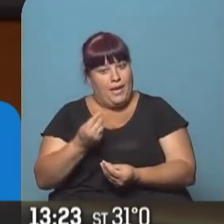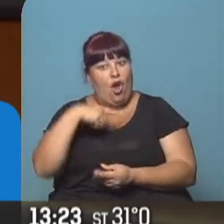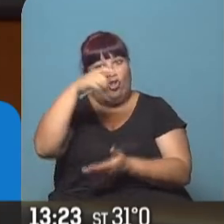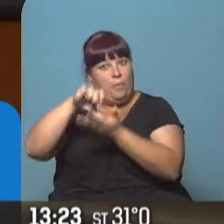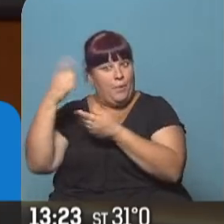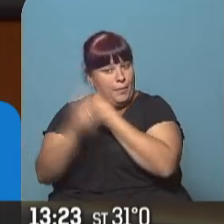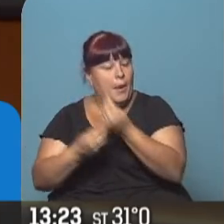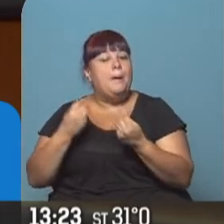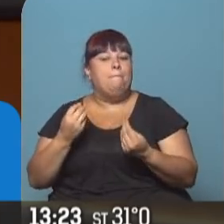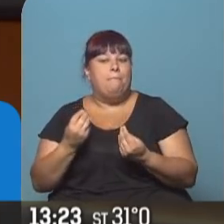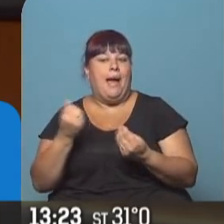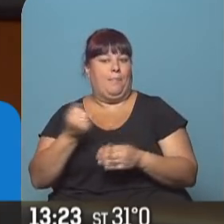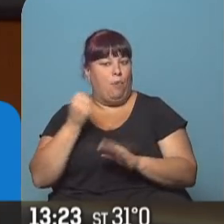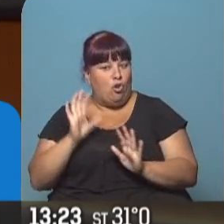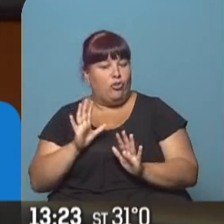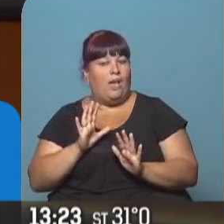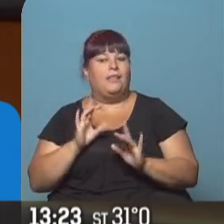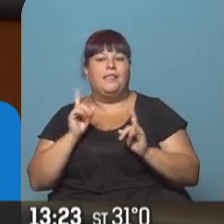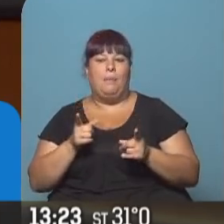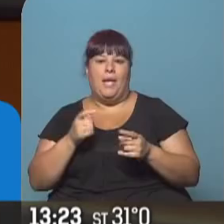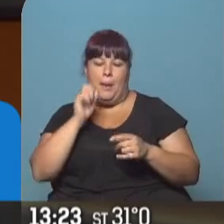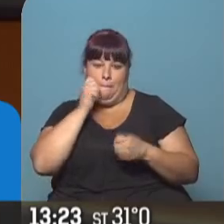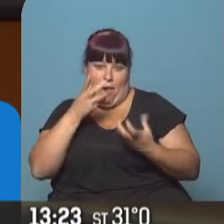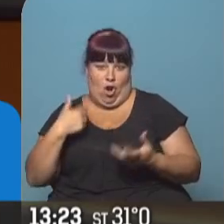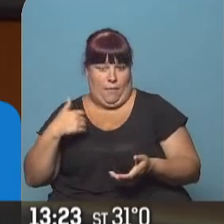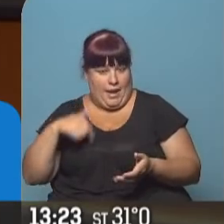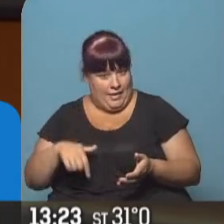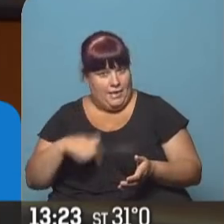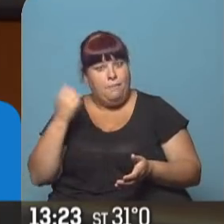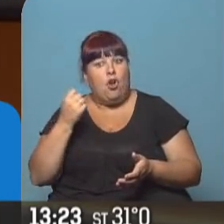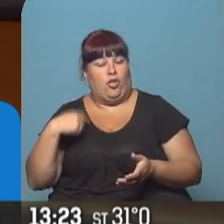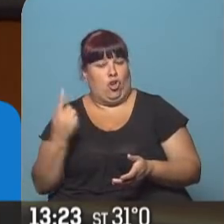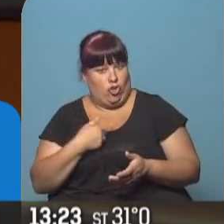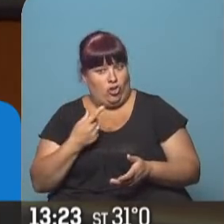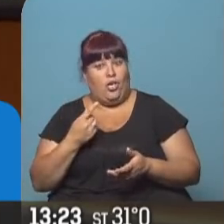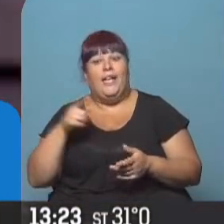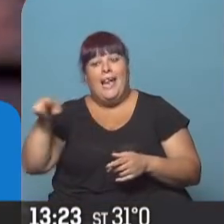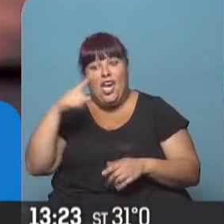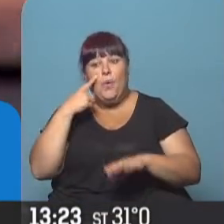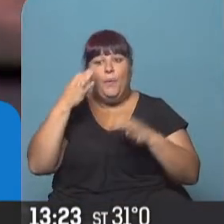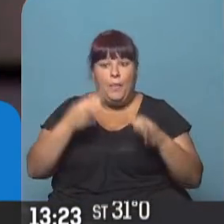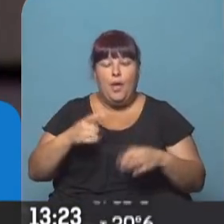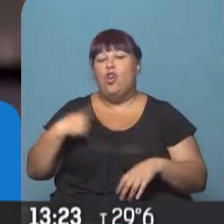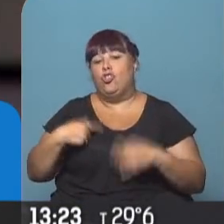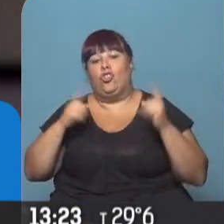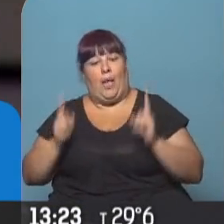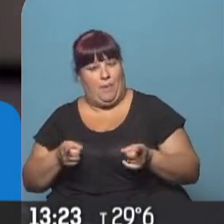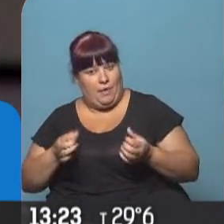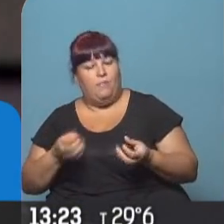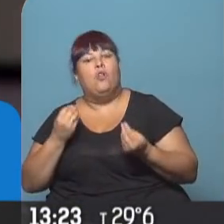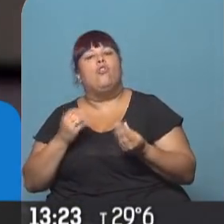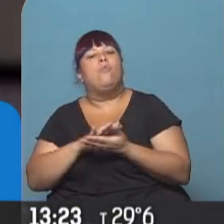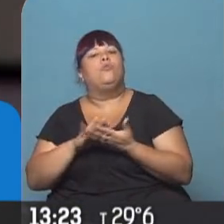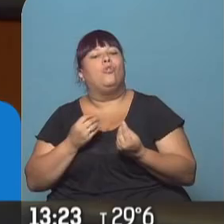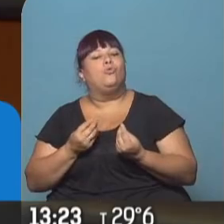sea importante y nutritiva para nuestro país, importante para nosotros y que vivan ellos bien y nosotros también bien. ¿Cuál es la